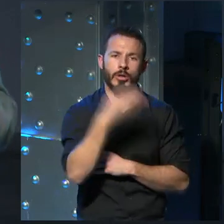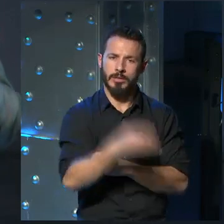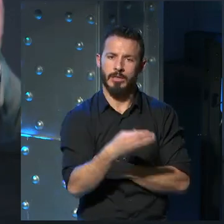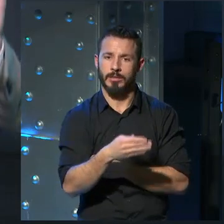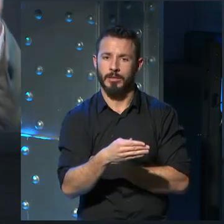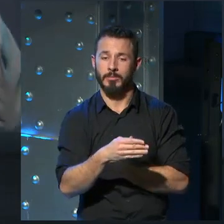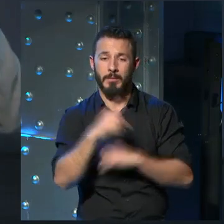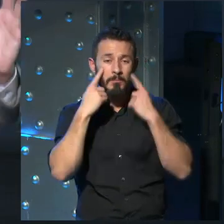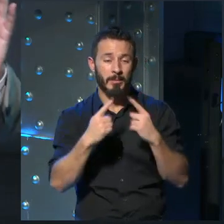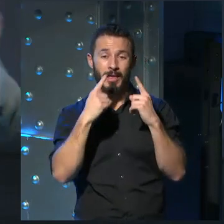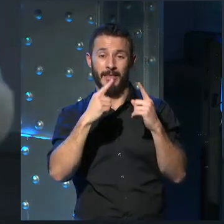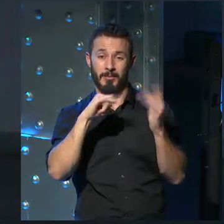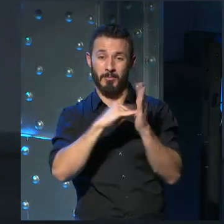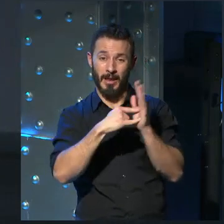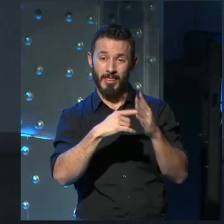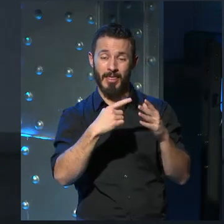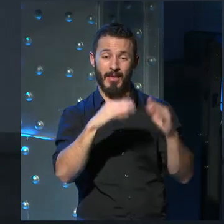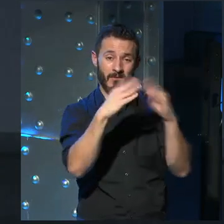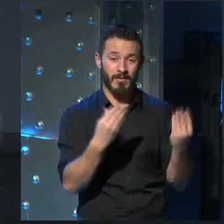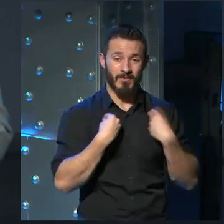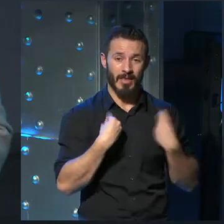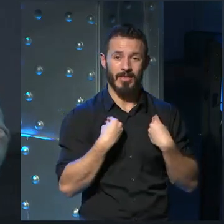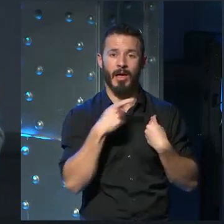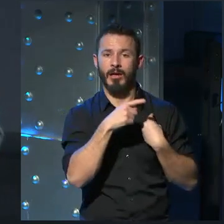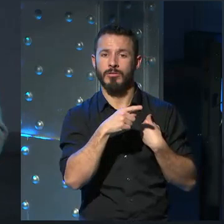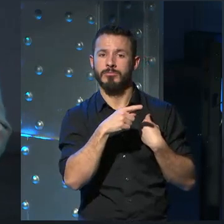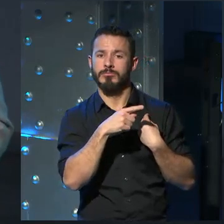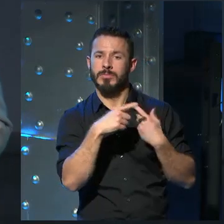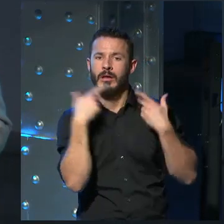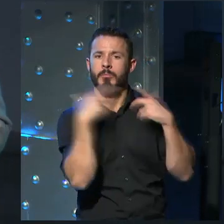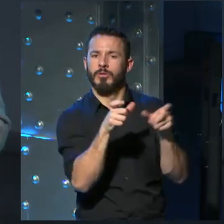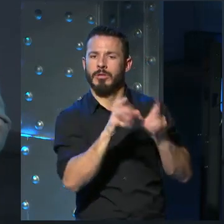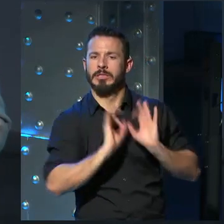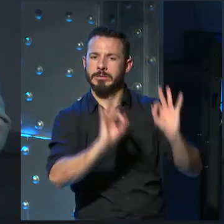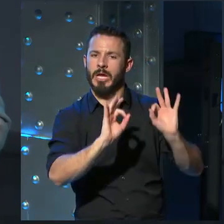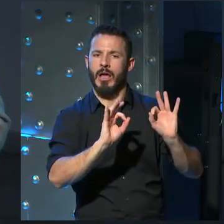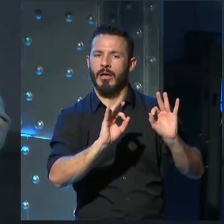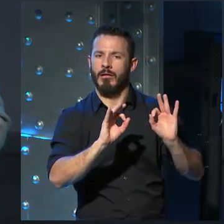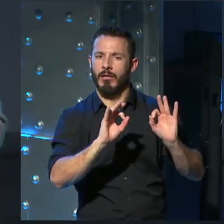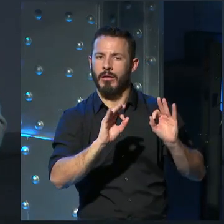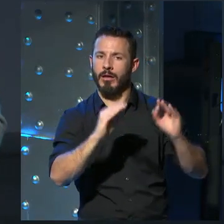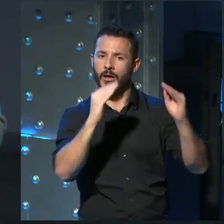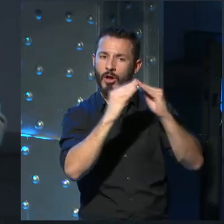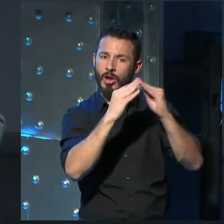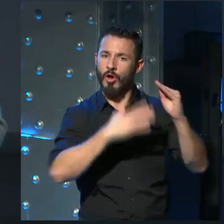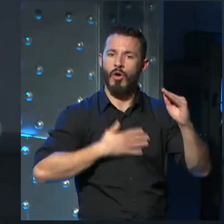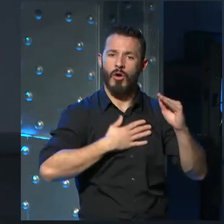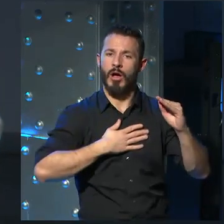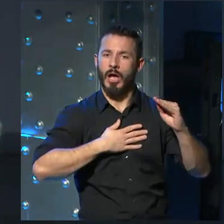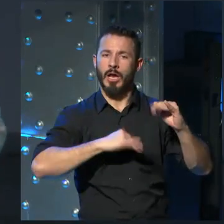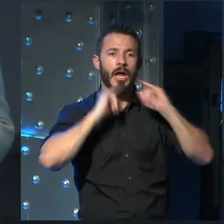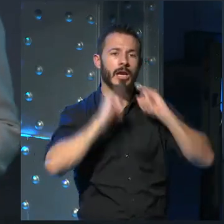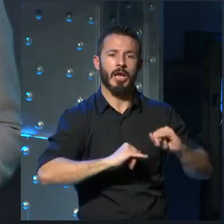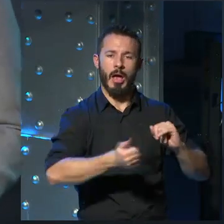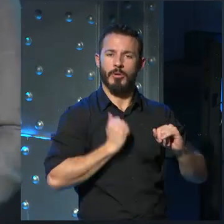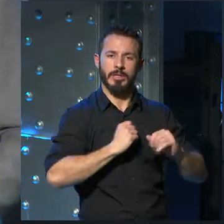vez en un plan de vivienda va a haber un capítulo específico para favorecer la eficiencia energética en los hogares. Y a este